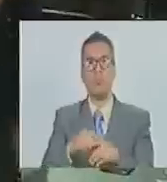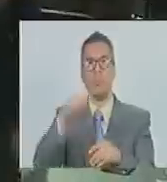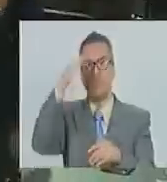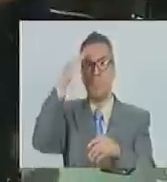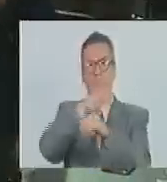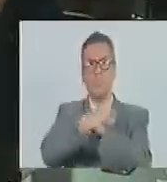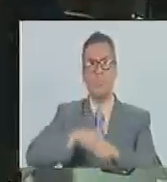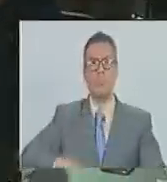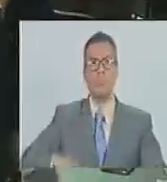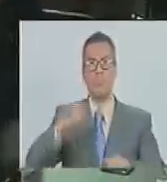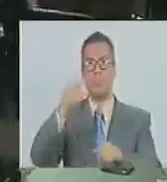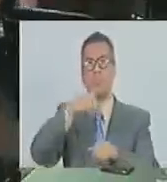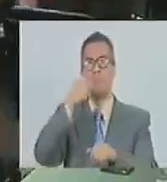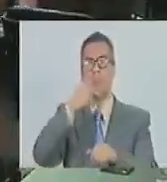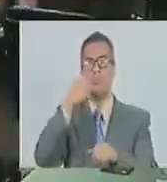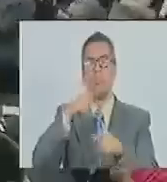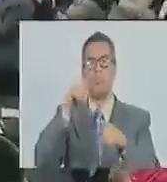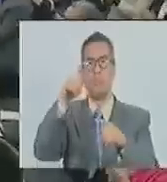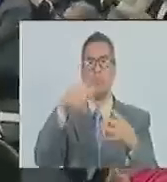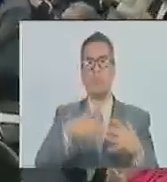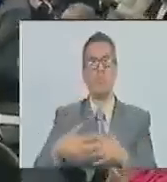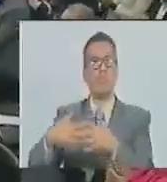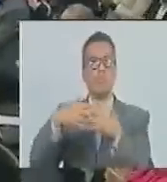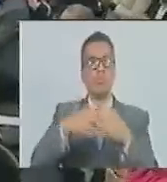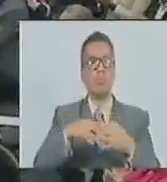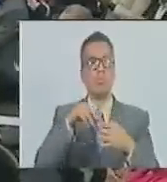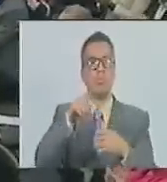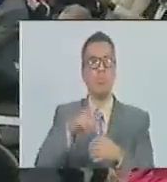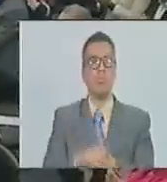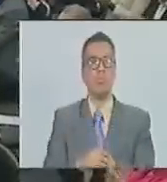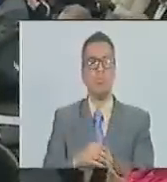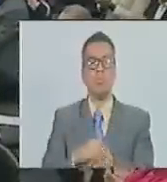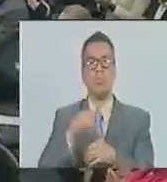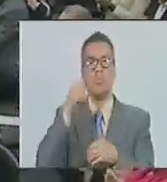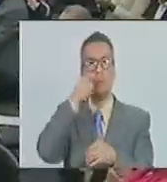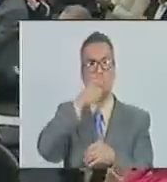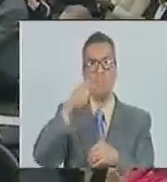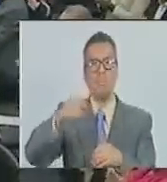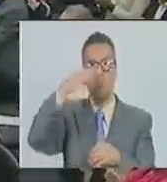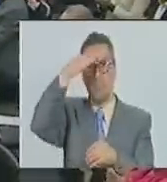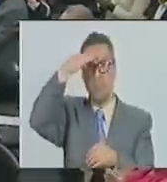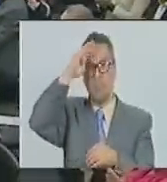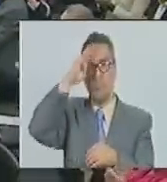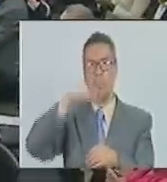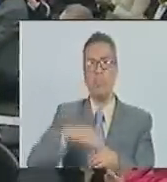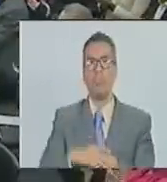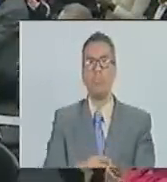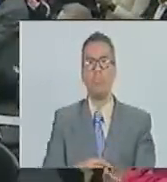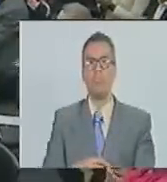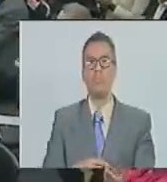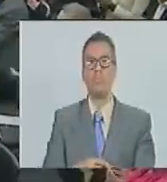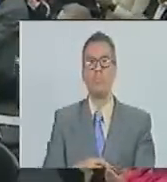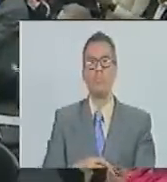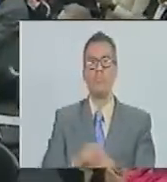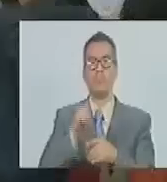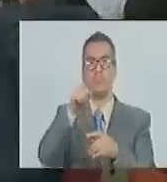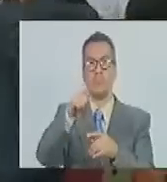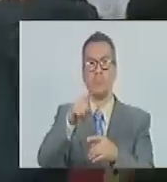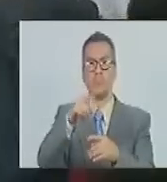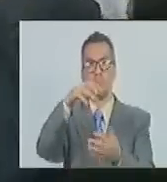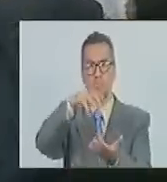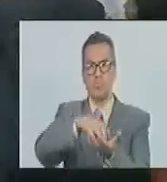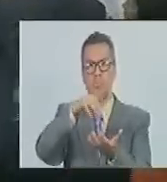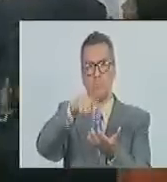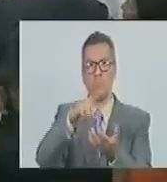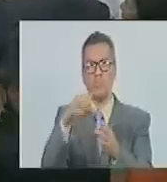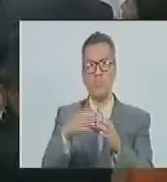militares y políticas de los Estados Unidos de Norteamérica por el pueblo cubano. Está en el